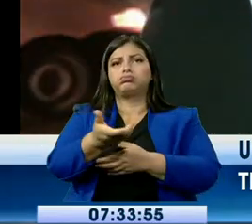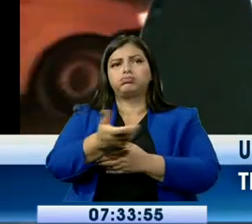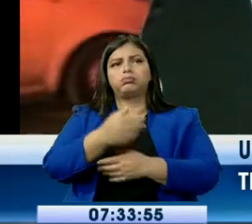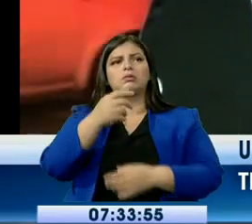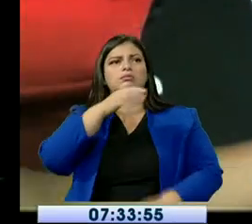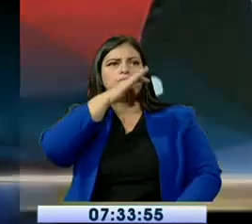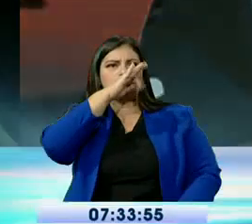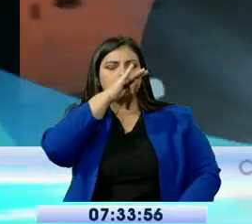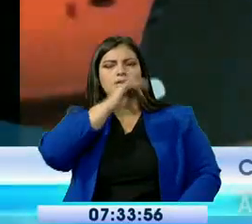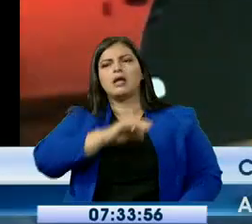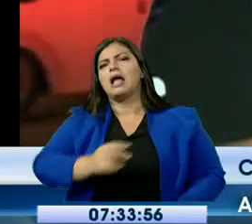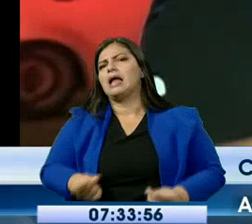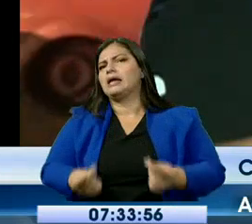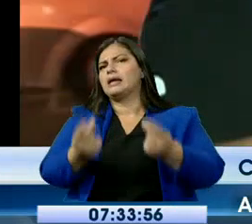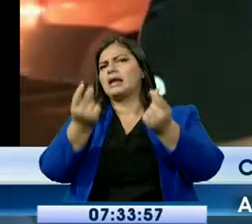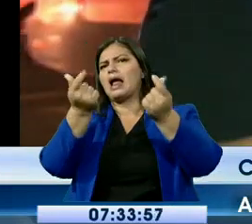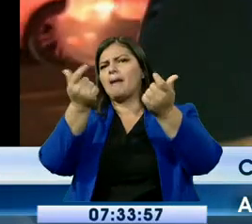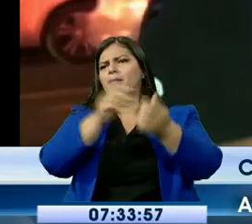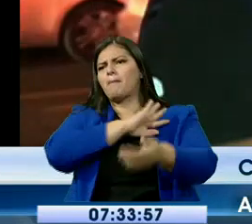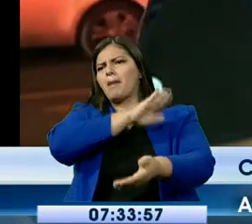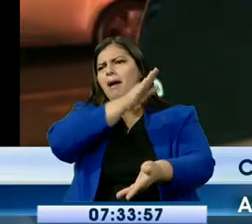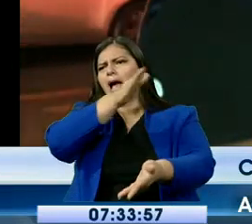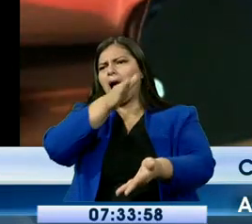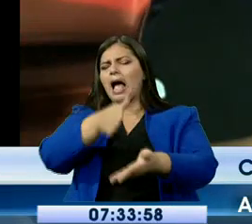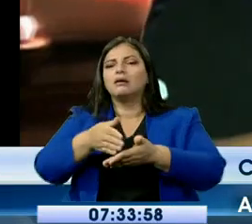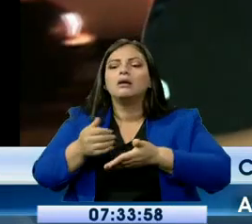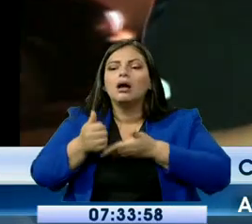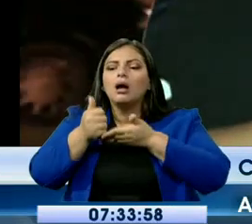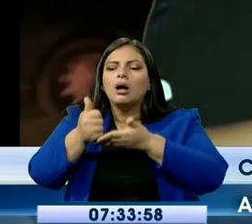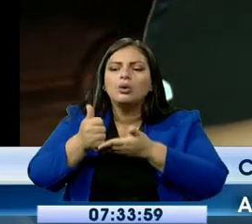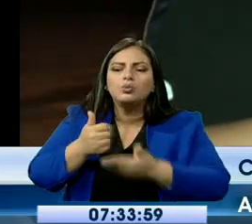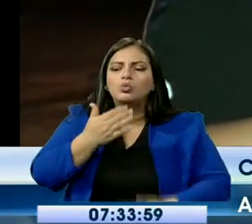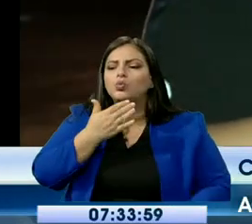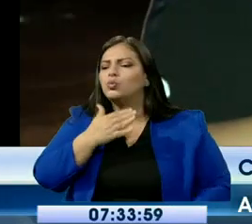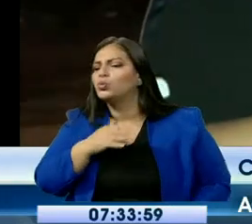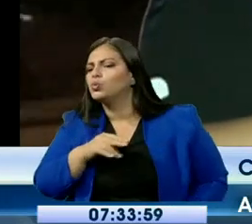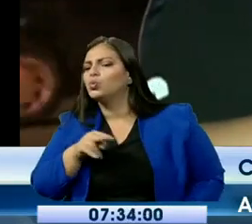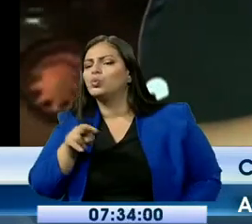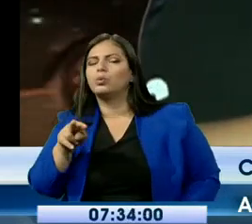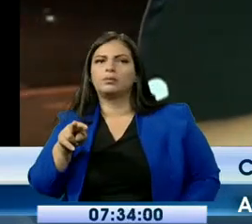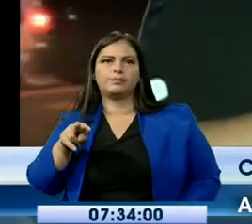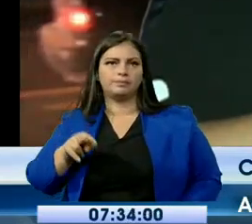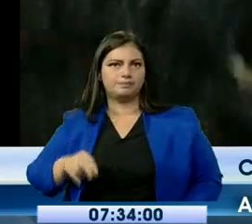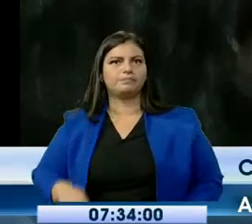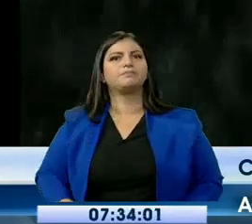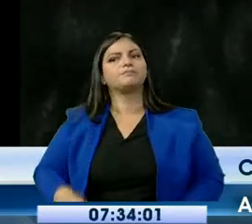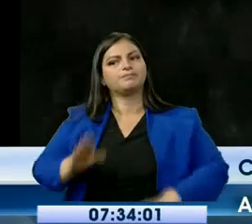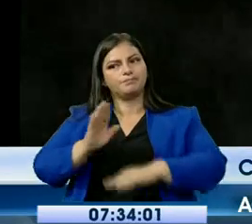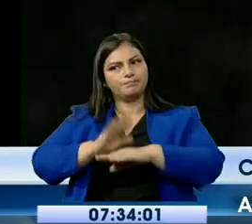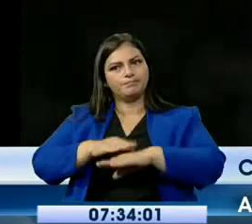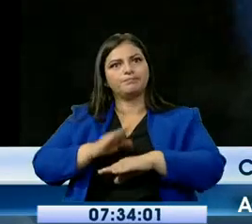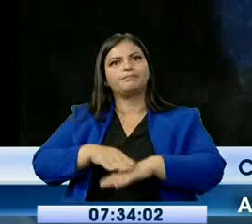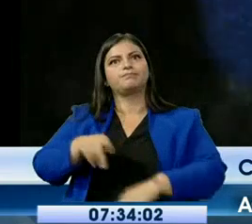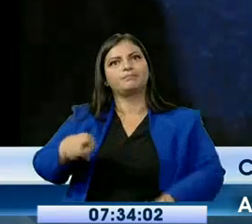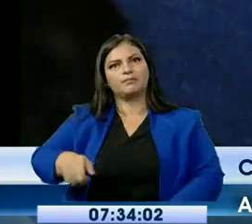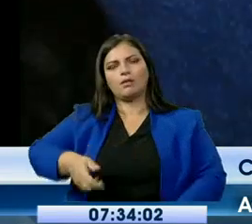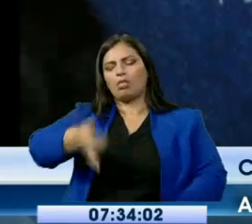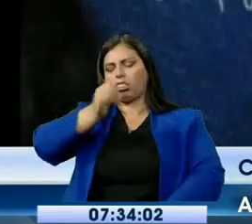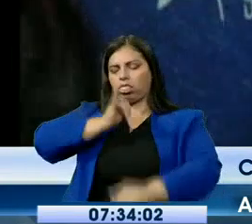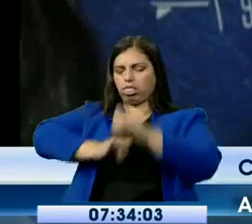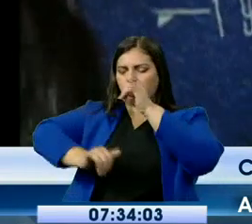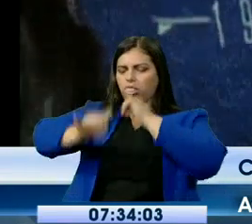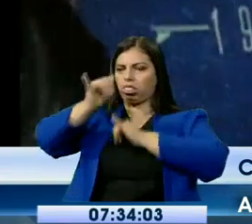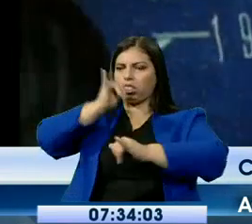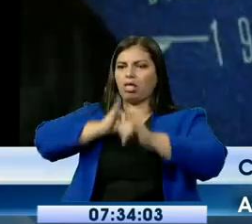que hemos levantado, podría estar inmerso uno de los conductores en la ingesta de alcohol. Familiares del ciudadano fallecido llegaron